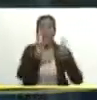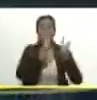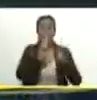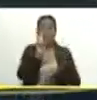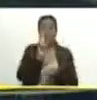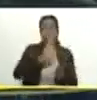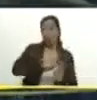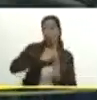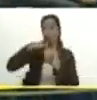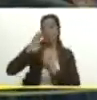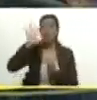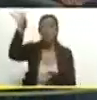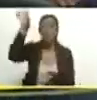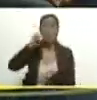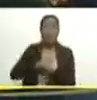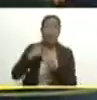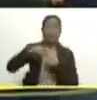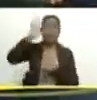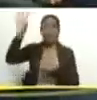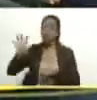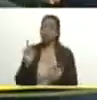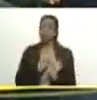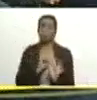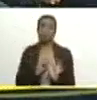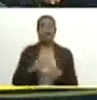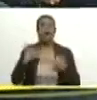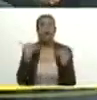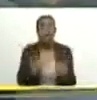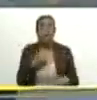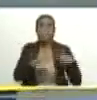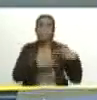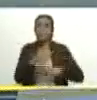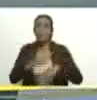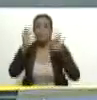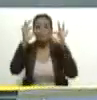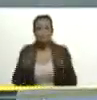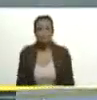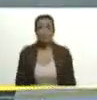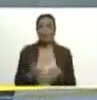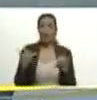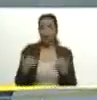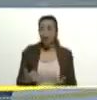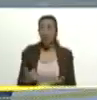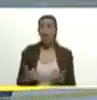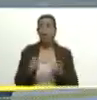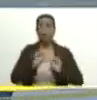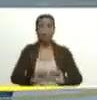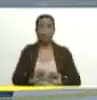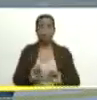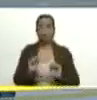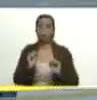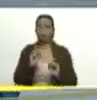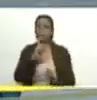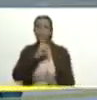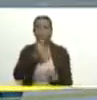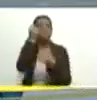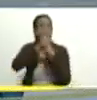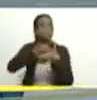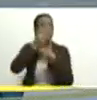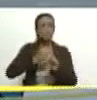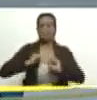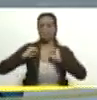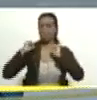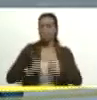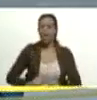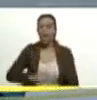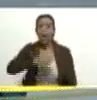Ese es el dictamen de un país como Venezuela, que se negó a rendirse, se negó a